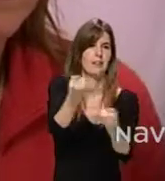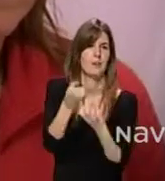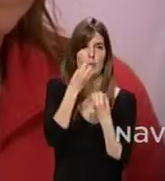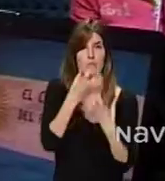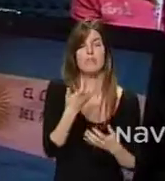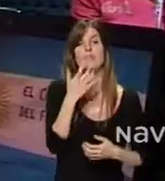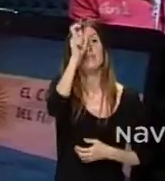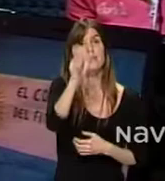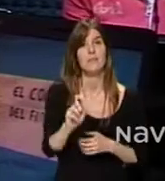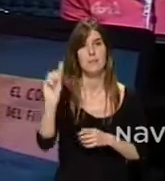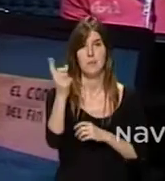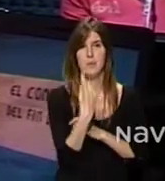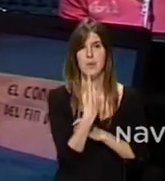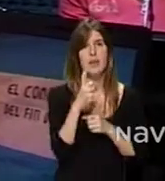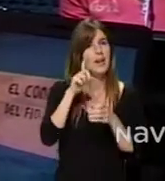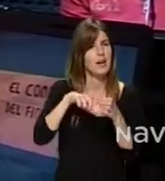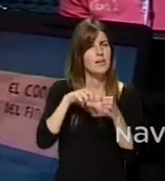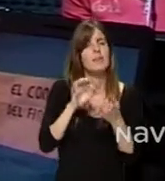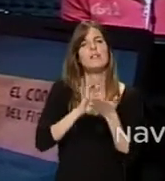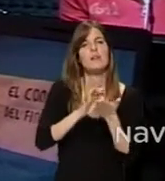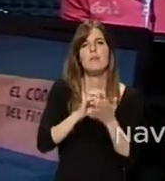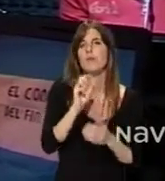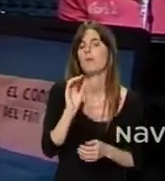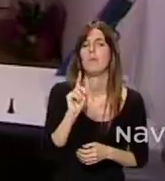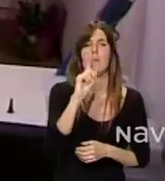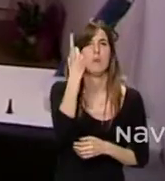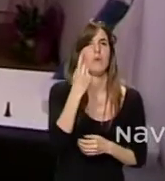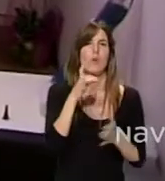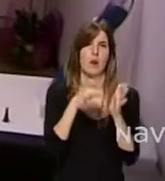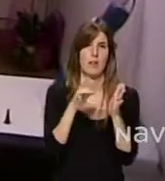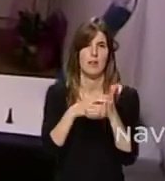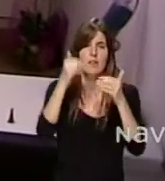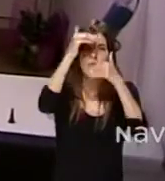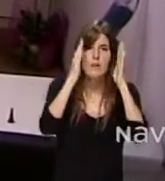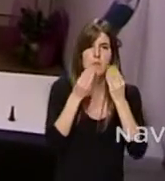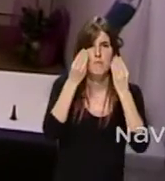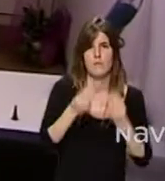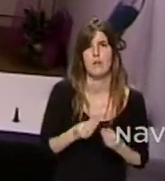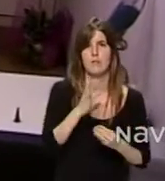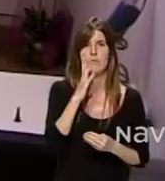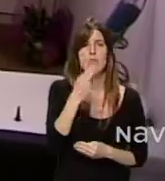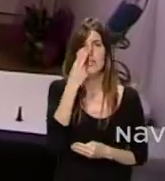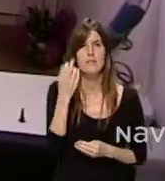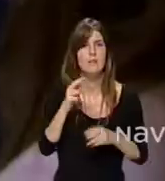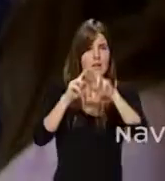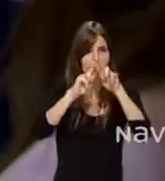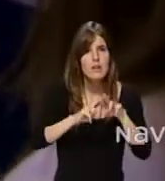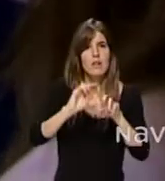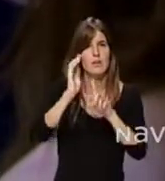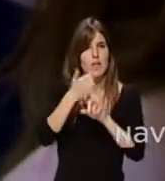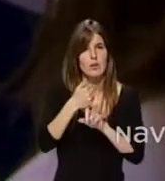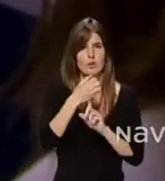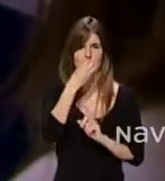vienen a esta óptica, lo primero y lo más importante es la calidad, que nos interesa mucho hacer un buen diagnóstico,